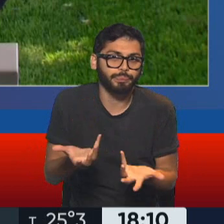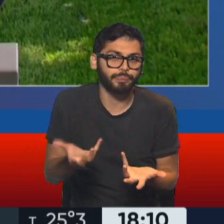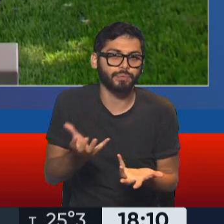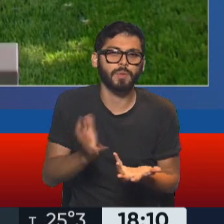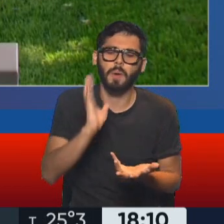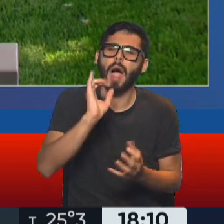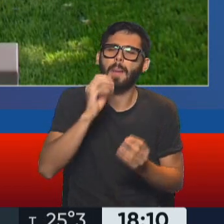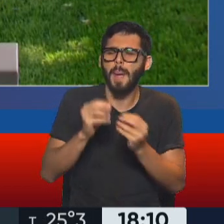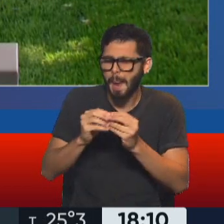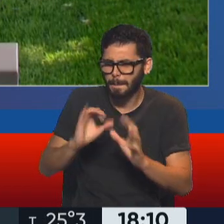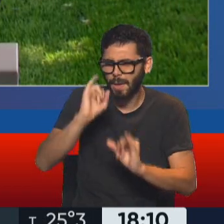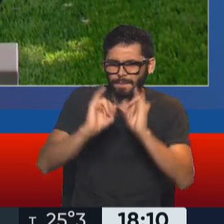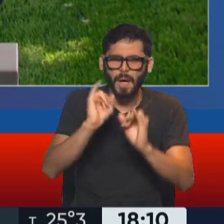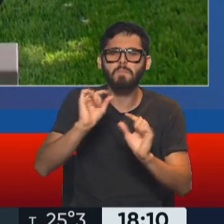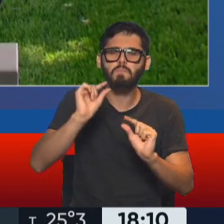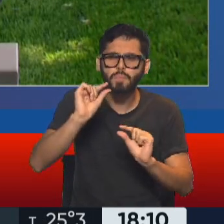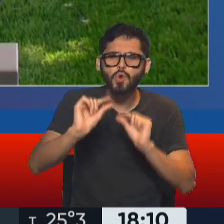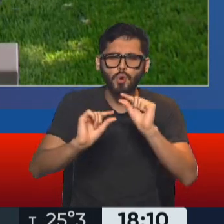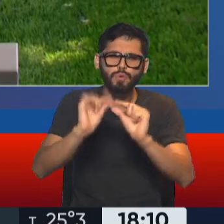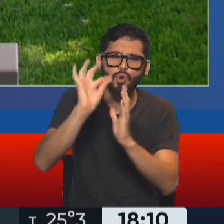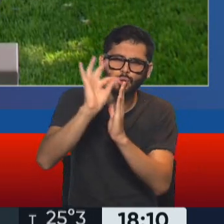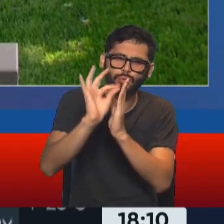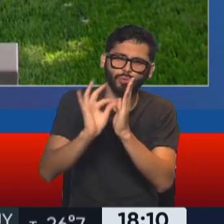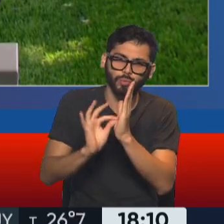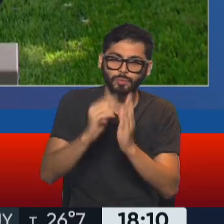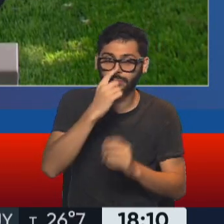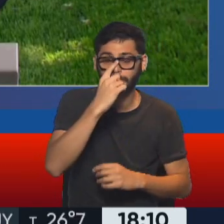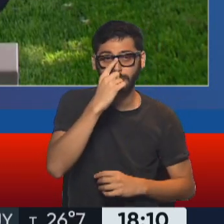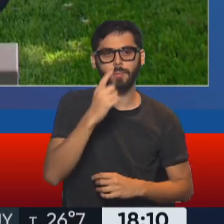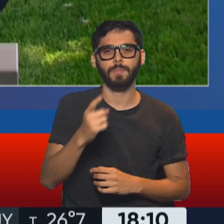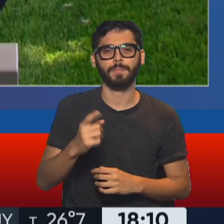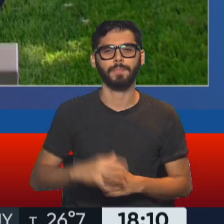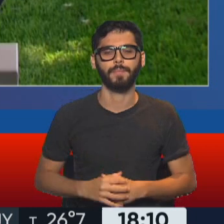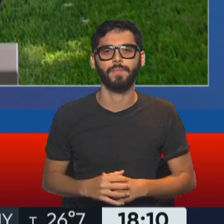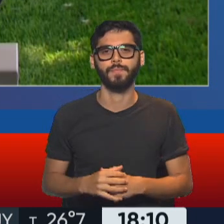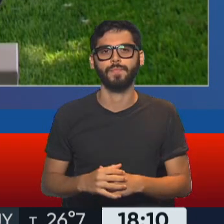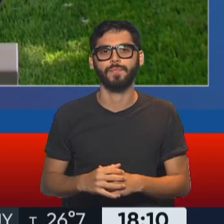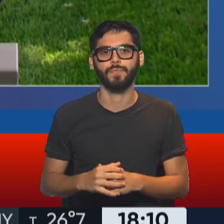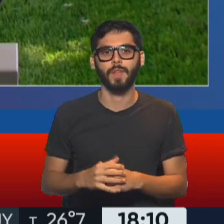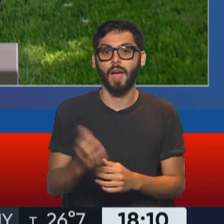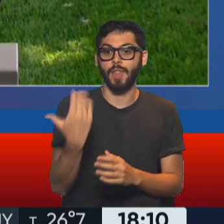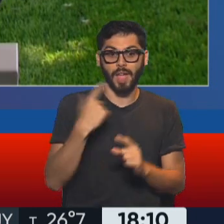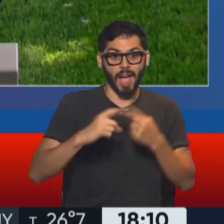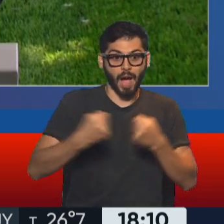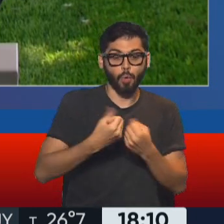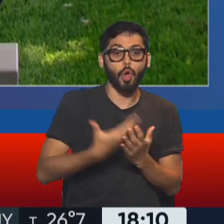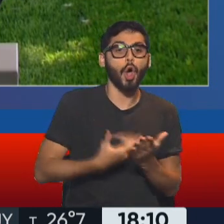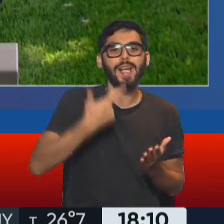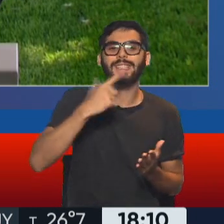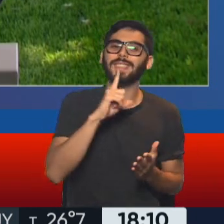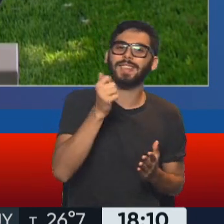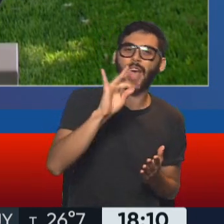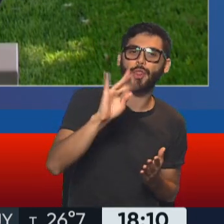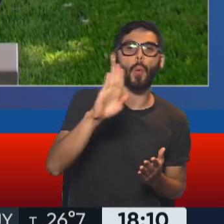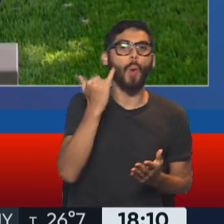describirlo lentamente para entenderlo. Viene con un stand-by del 2018 con